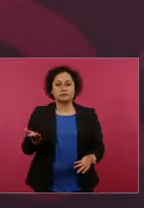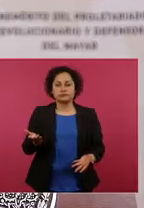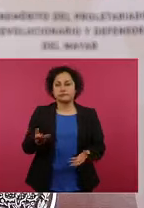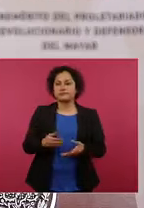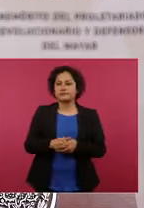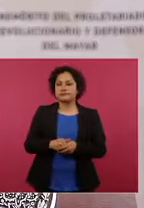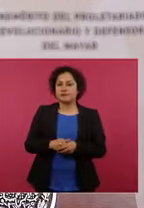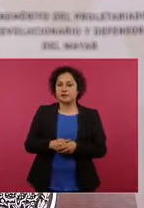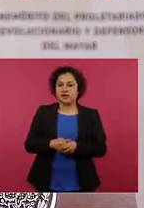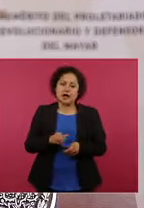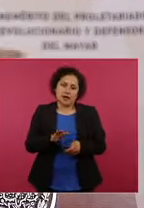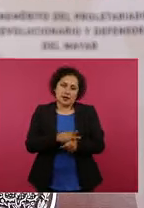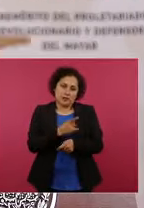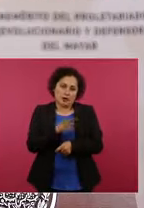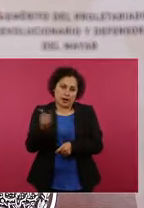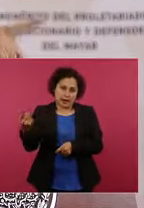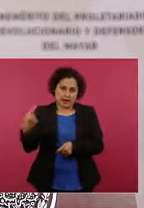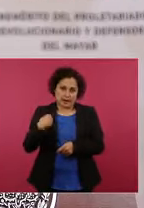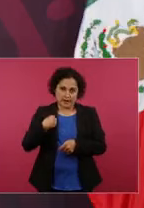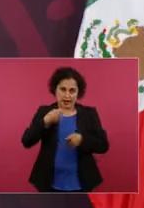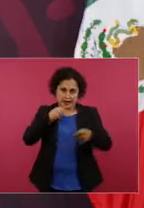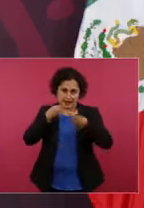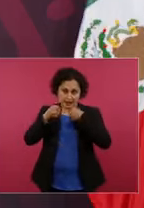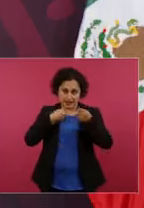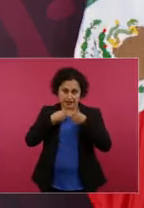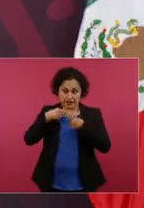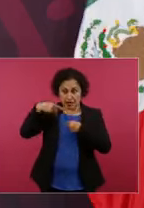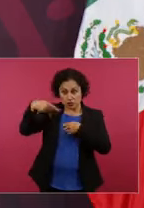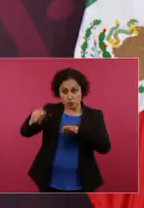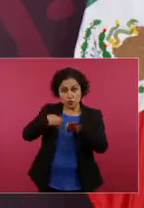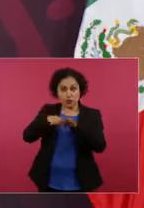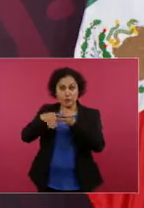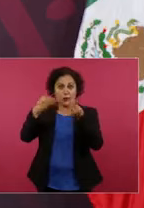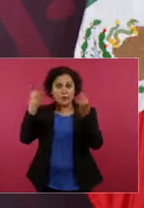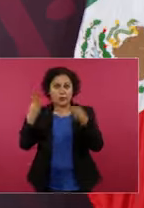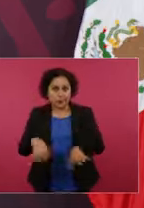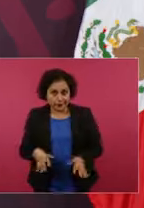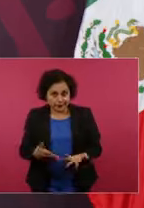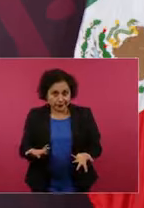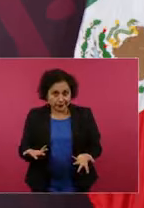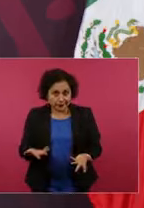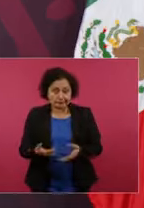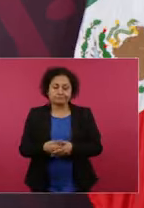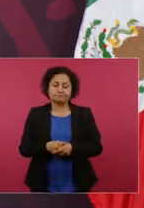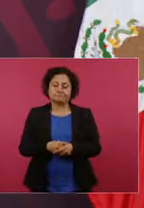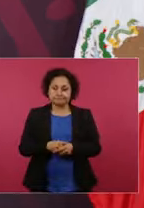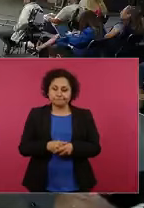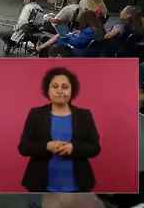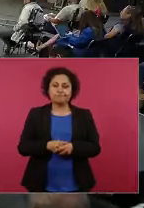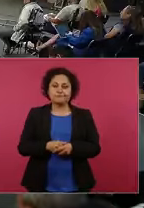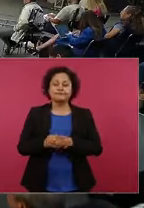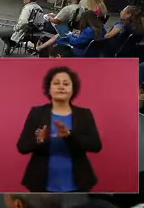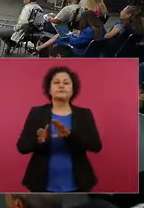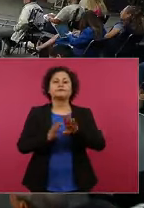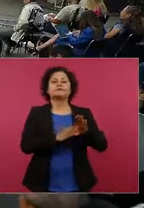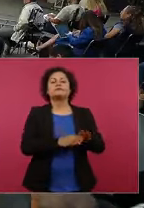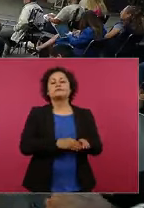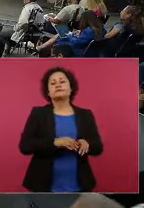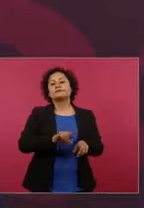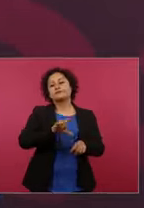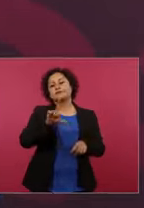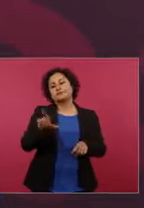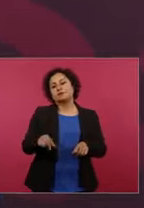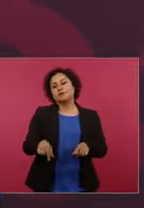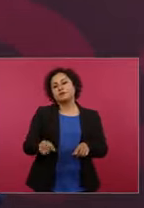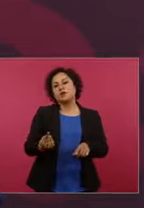por hacerme la entrevista en Guanajuato. Y ya les hablé de otro compañero que está aquí,